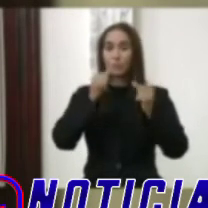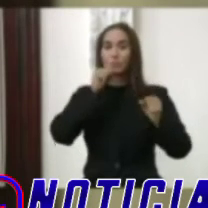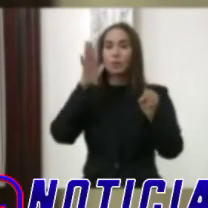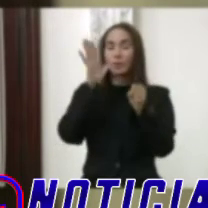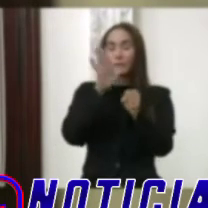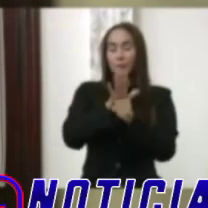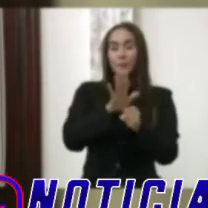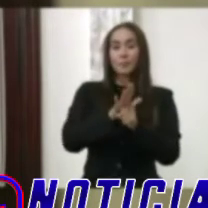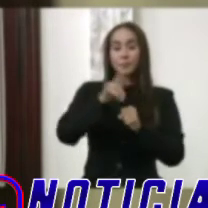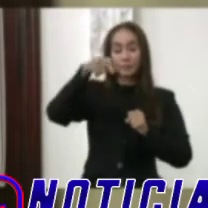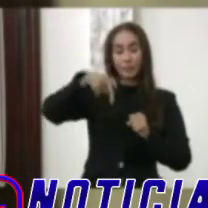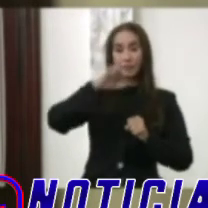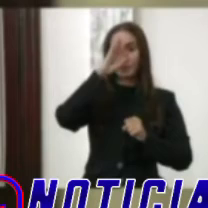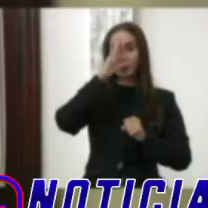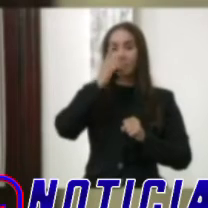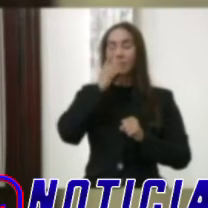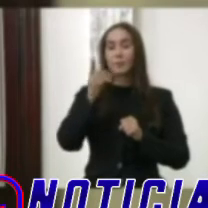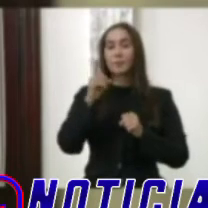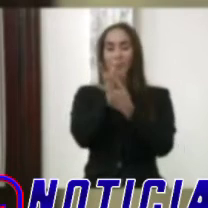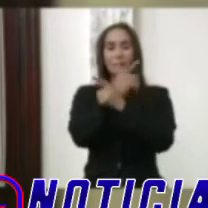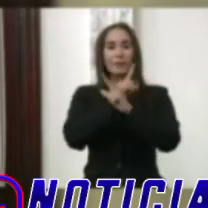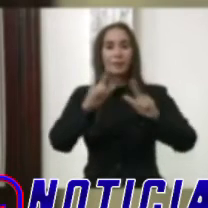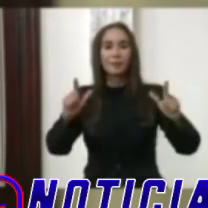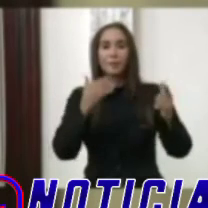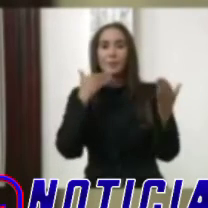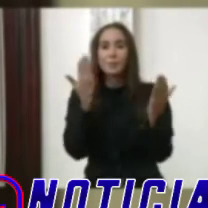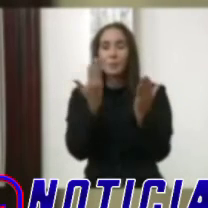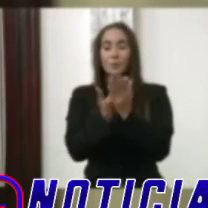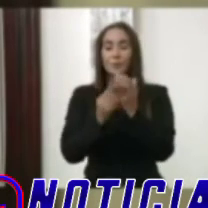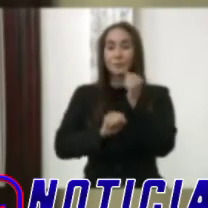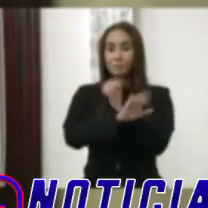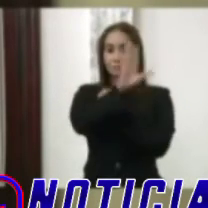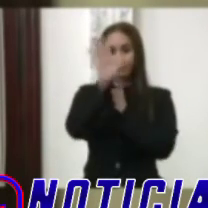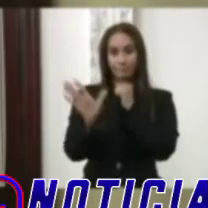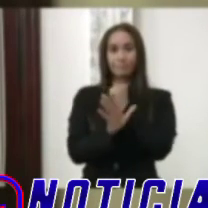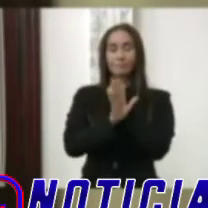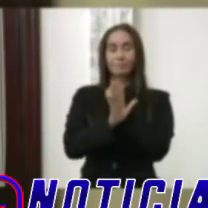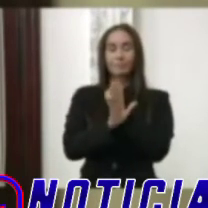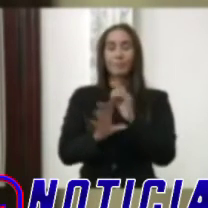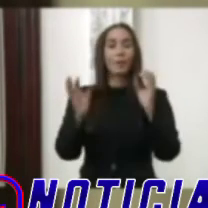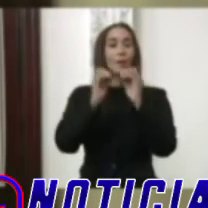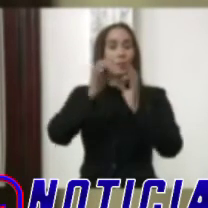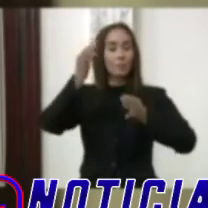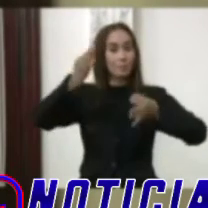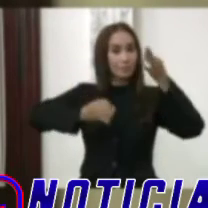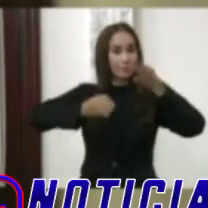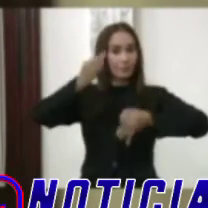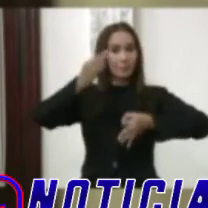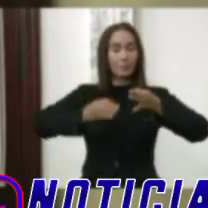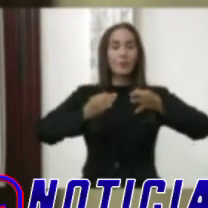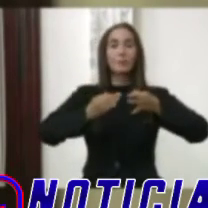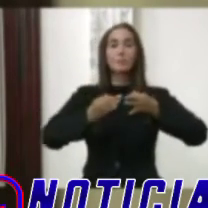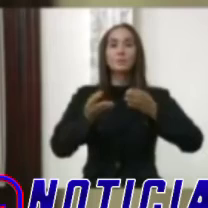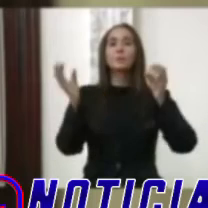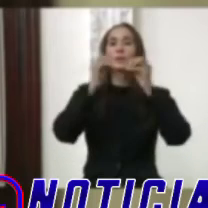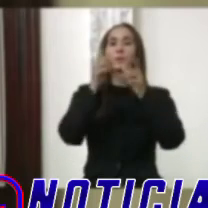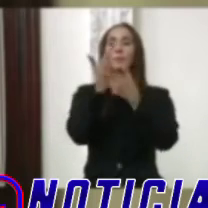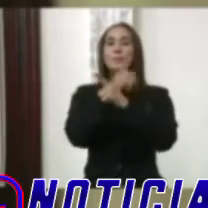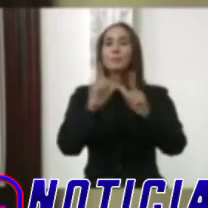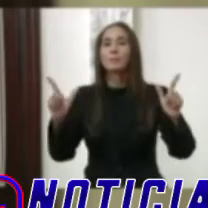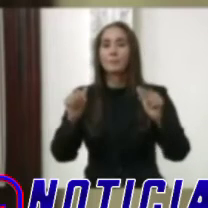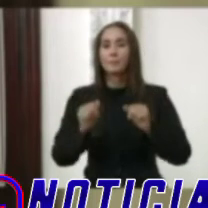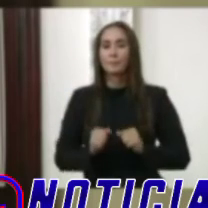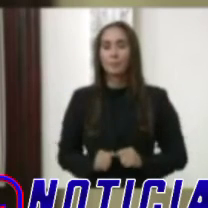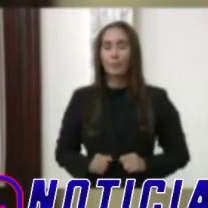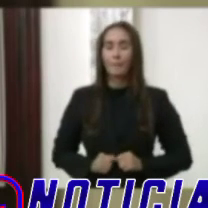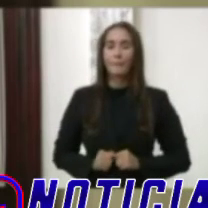nuestra democracia sea más plena, más transparente, más justa y más libre.